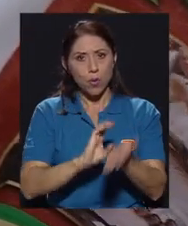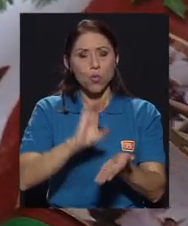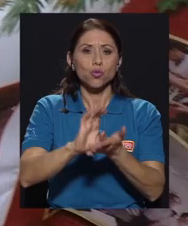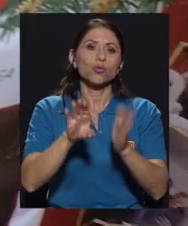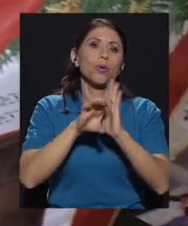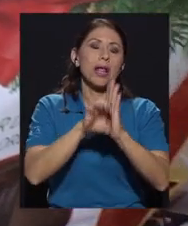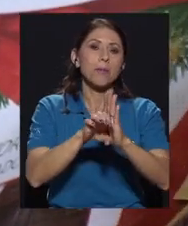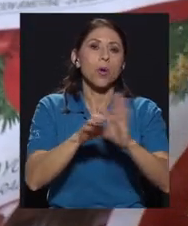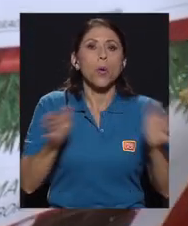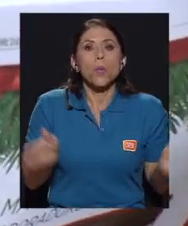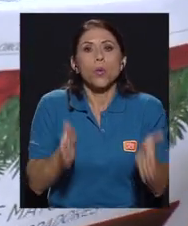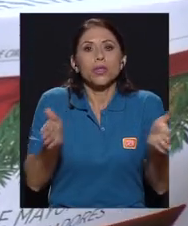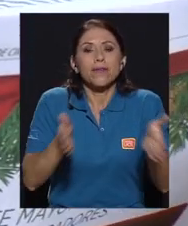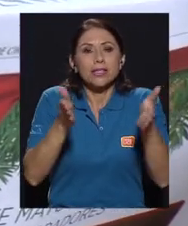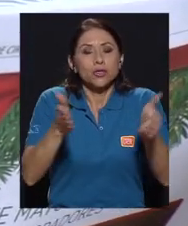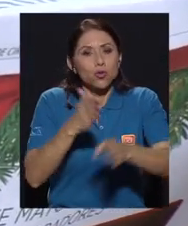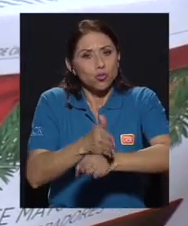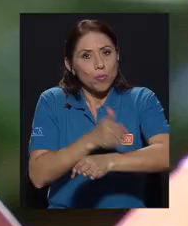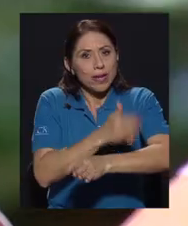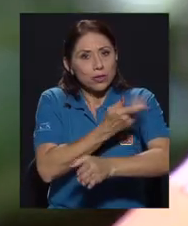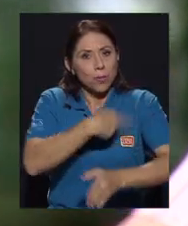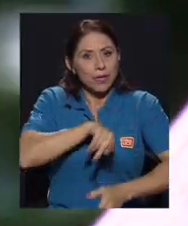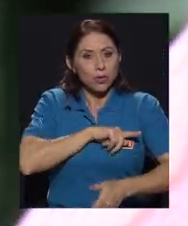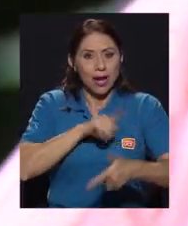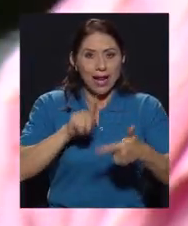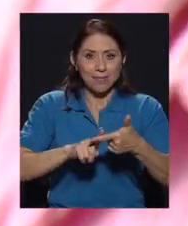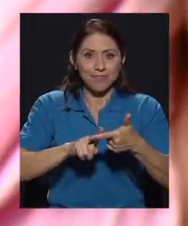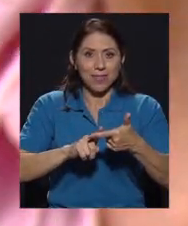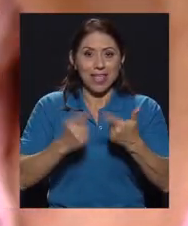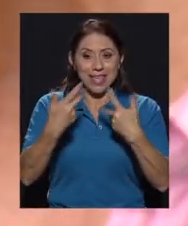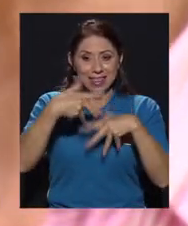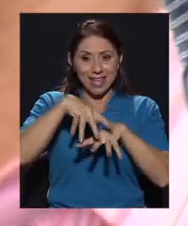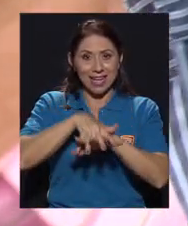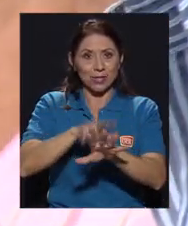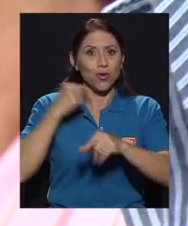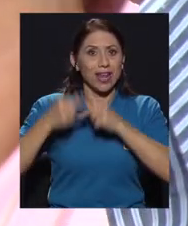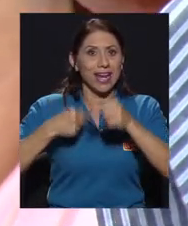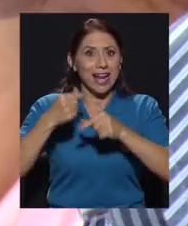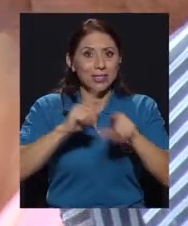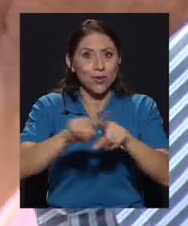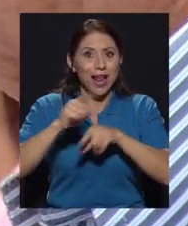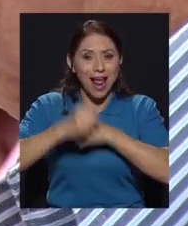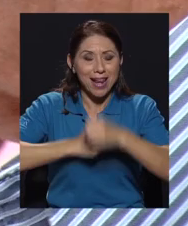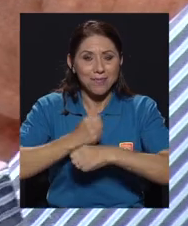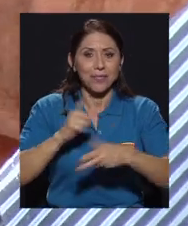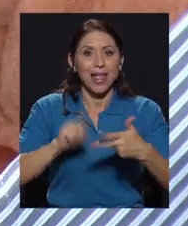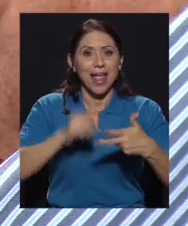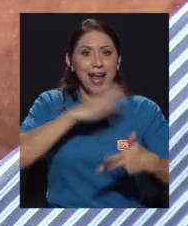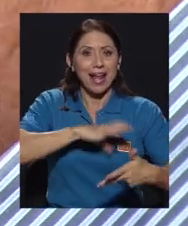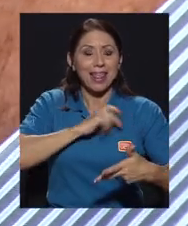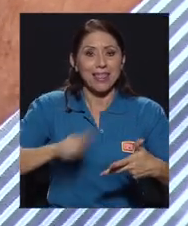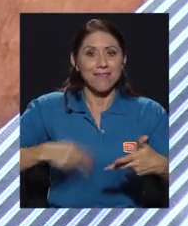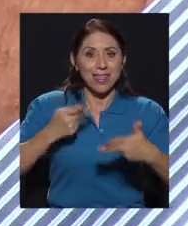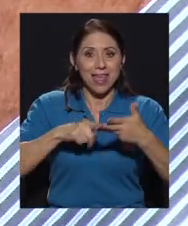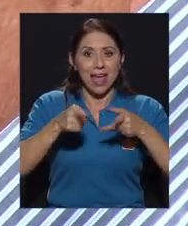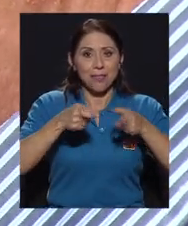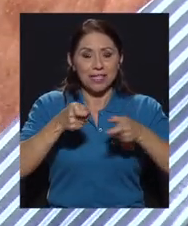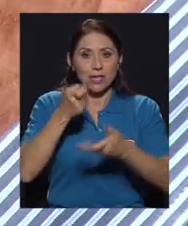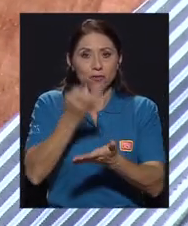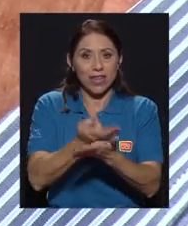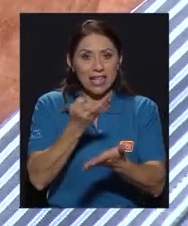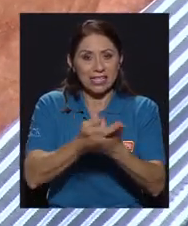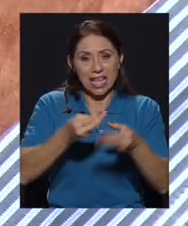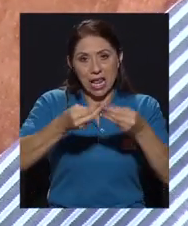temas como motivación y superación personal, integración generacional, calidad de vida, administración financiera,